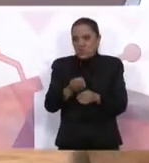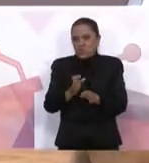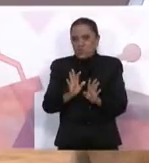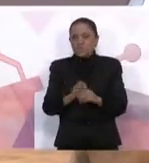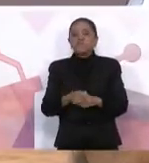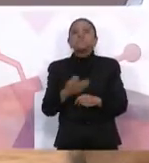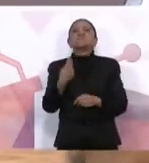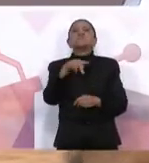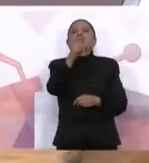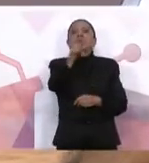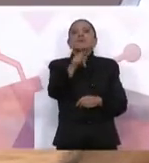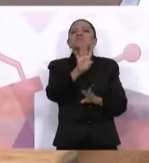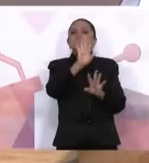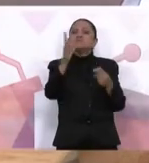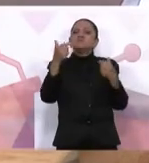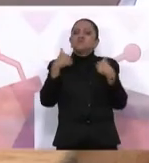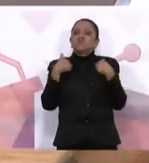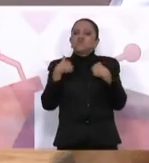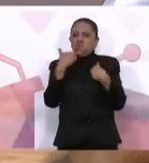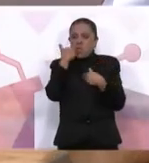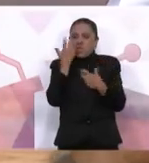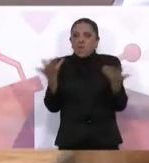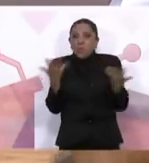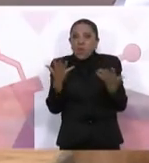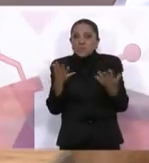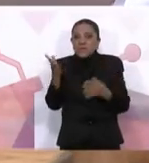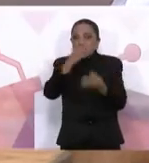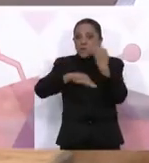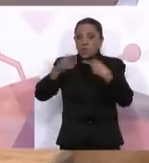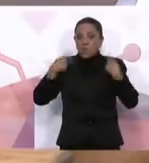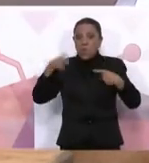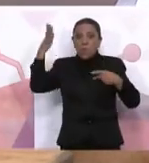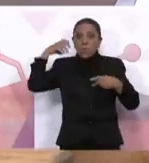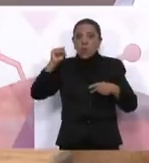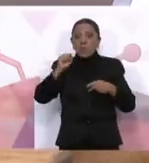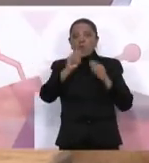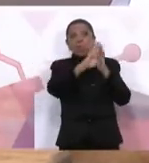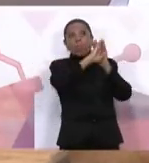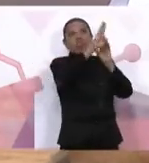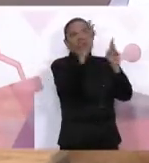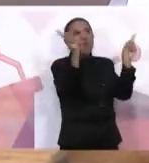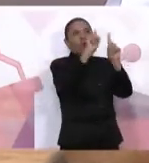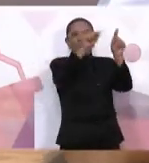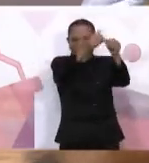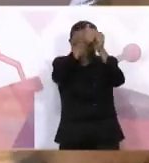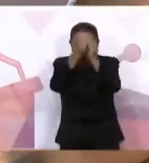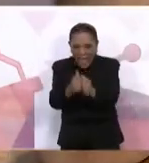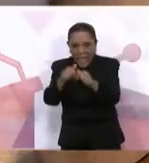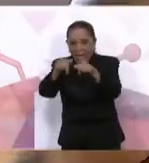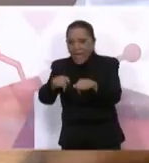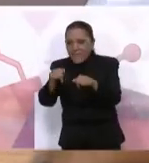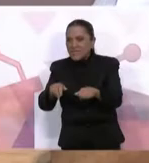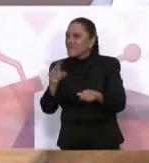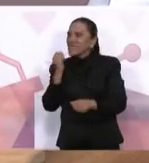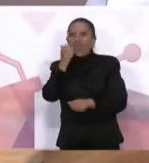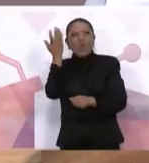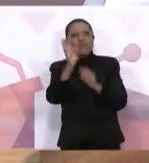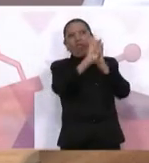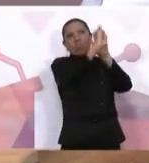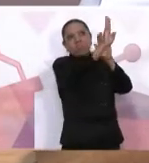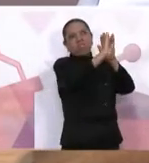estado ese va a ser mi primer gran reto es decir arraigarlos en morelos yo no quiero que los muebles se vayan a exponer a un